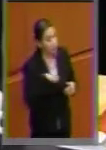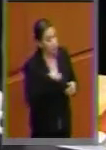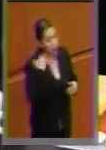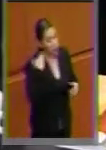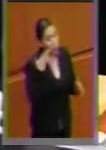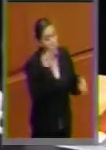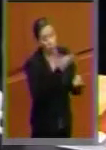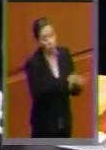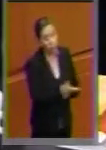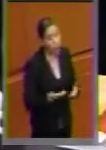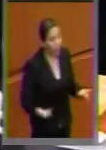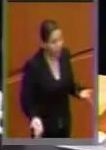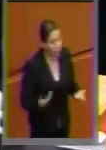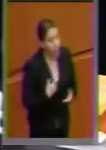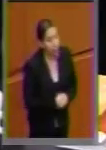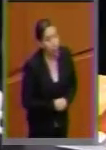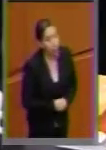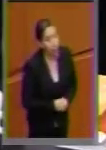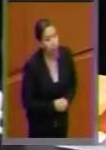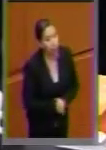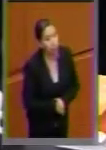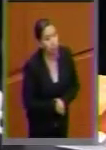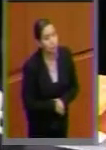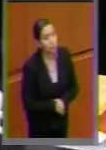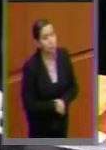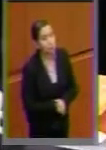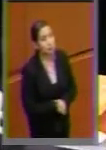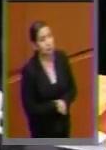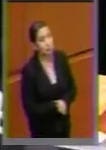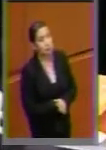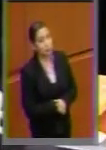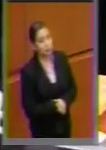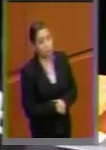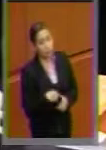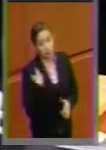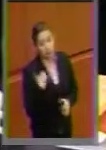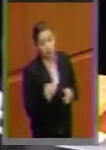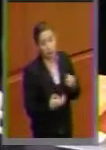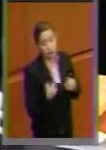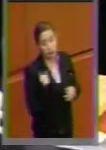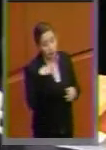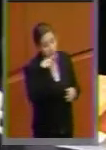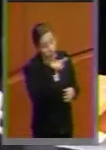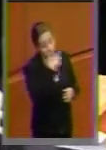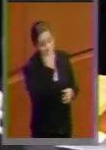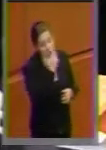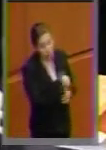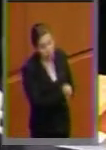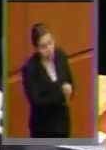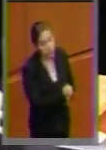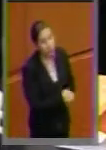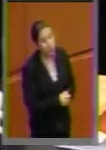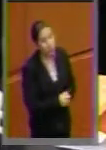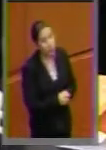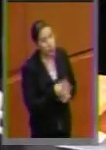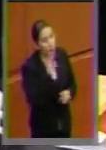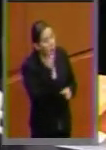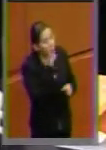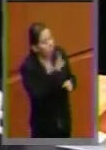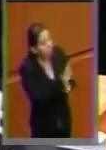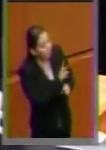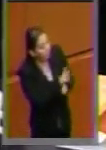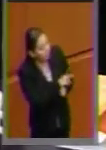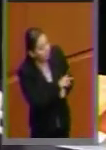invadiendo ya está en la controversia y tal vez la corte desde la razón por una sencilla razón valga la redundancia